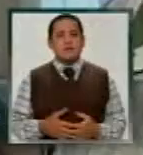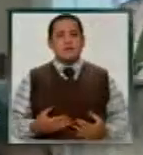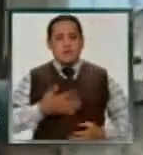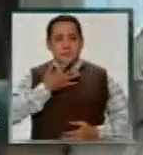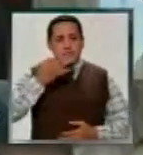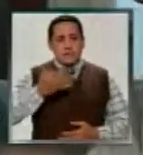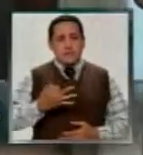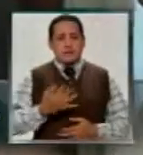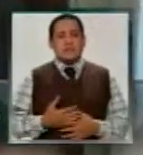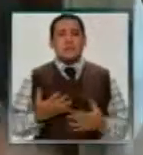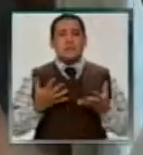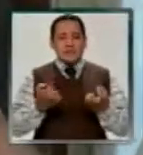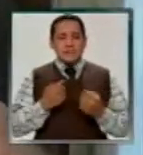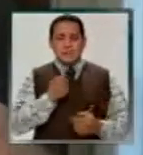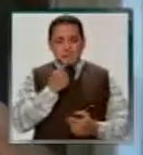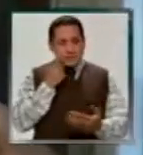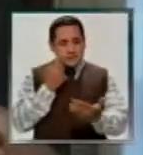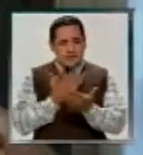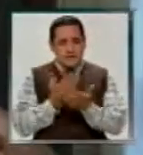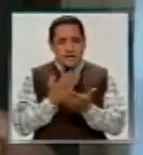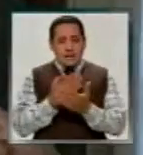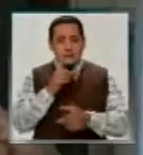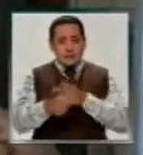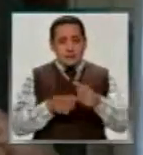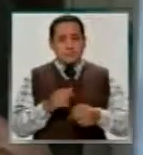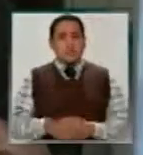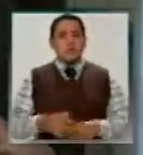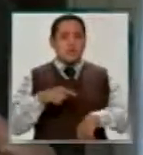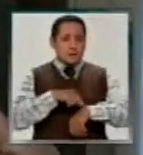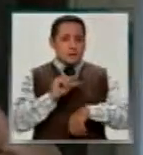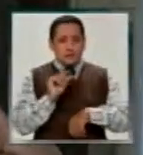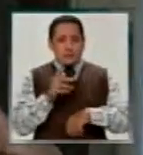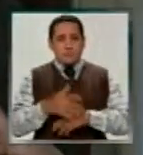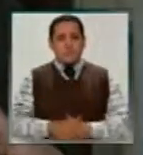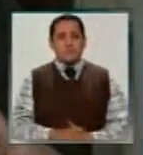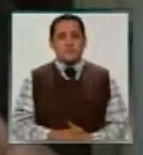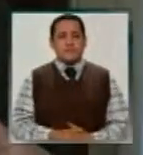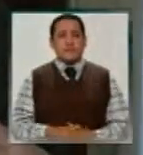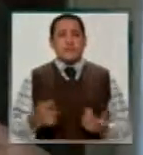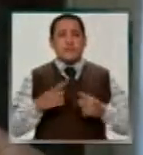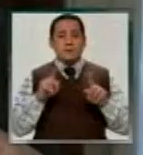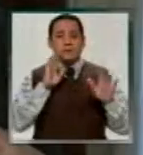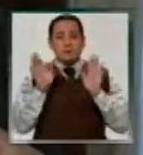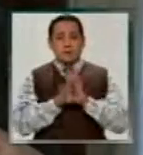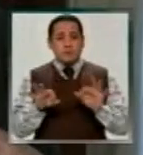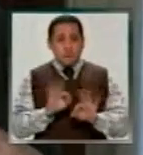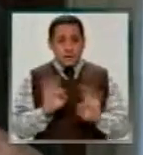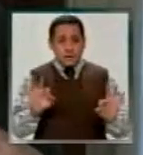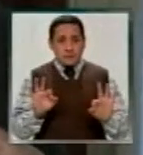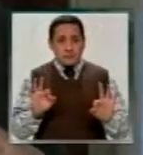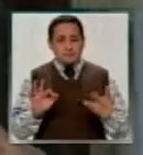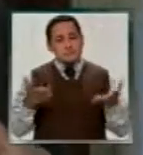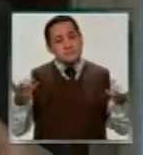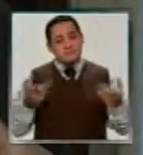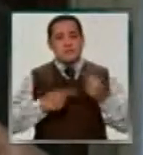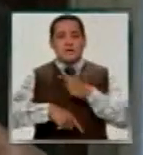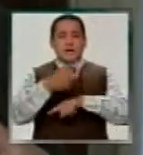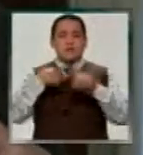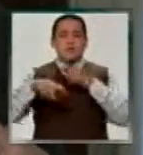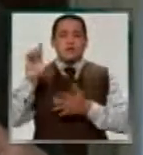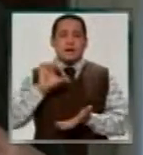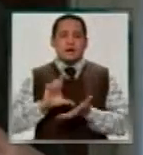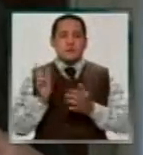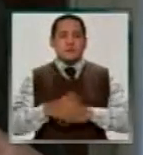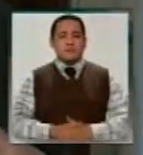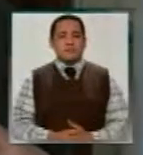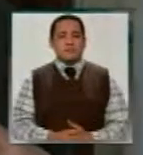realmente quiere estar cerca del pueblo vamos a esperar un tiempo prudencial pero si esto no sucede lamentablemente no vamos a regresar a la capital de la